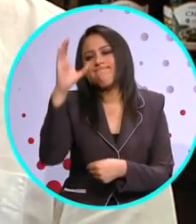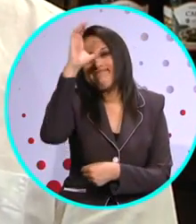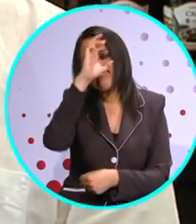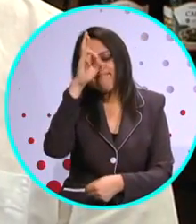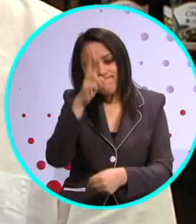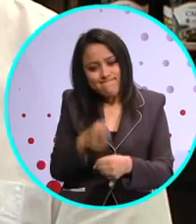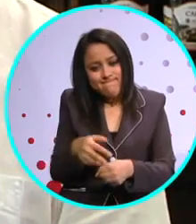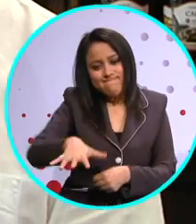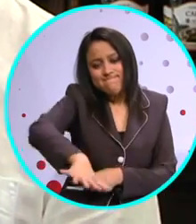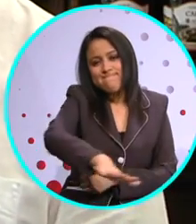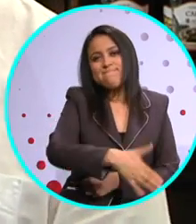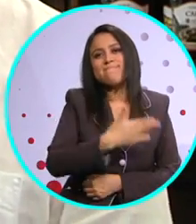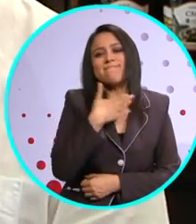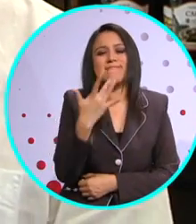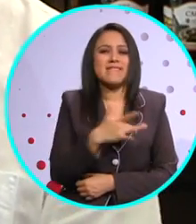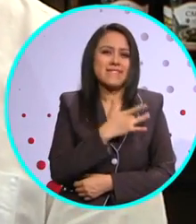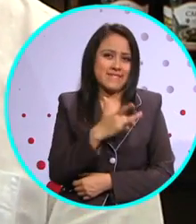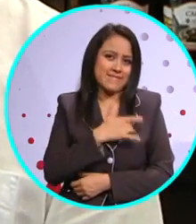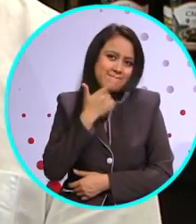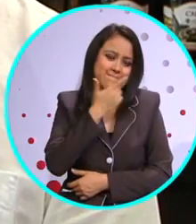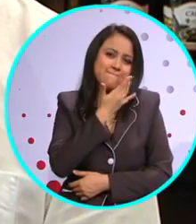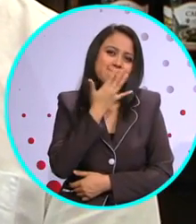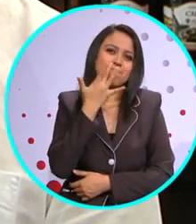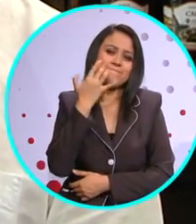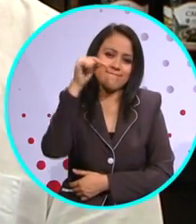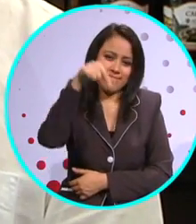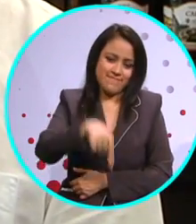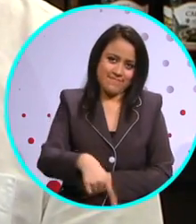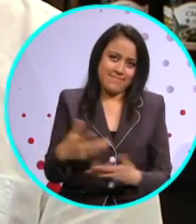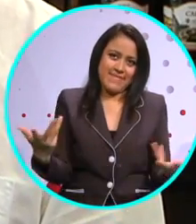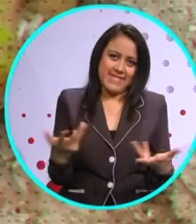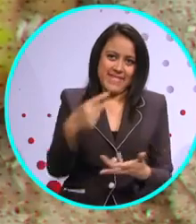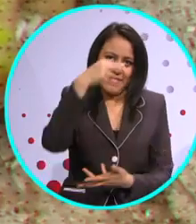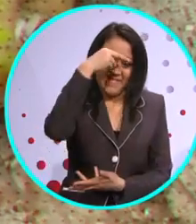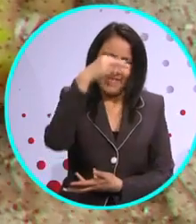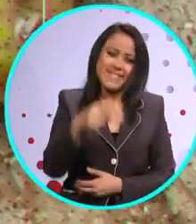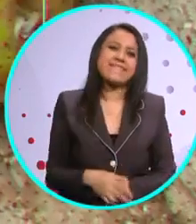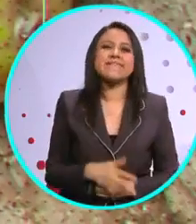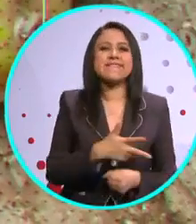se van a llevar un buen sabor de boca de aquí de México.